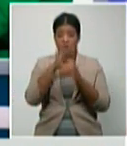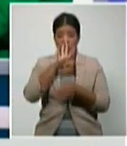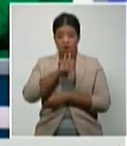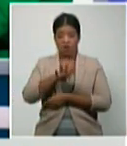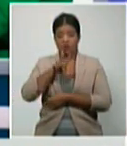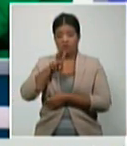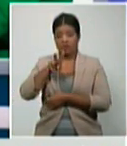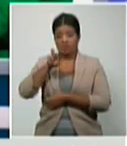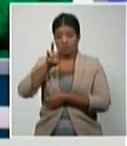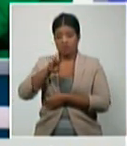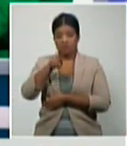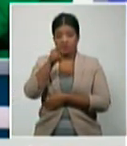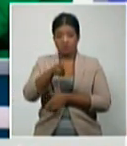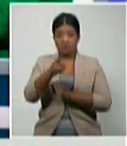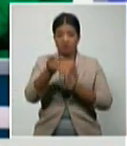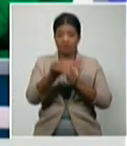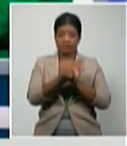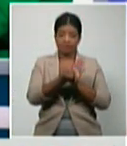casos confirmados,